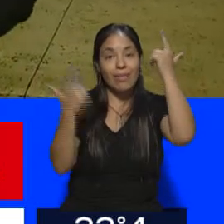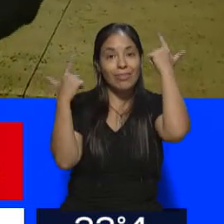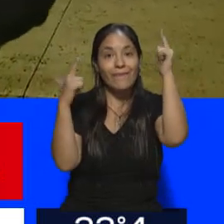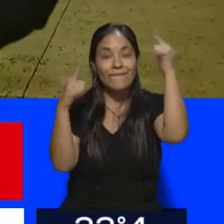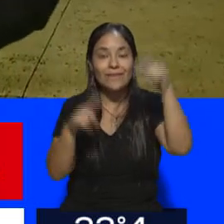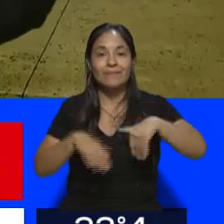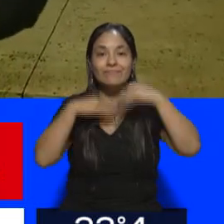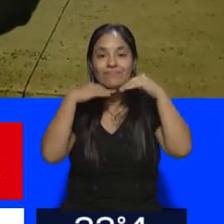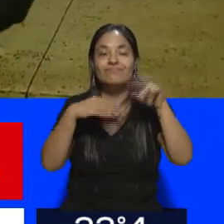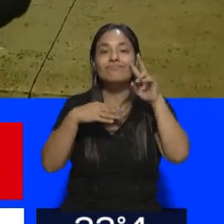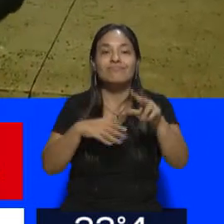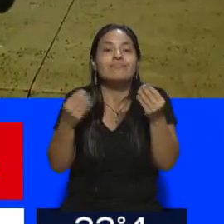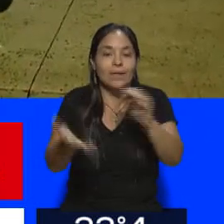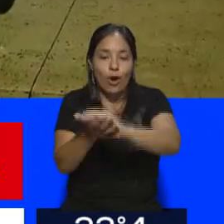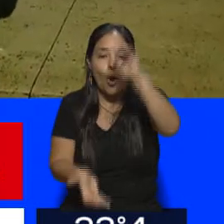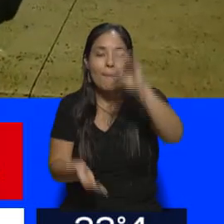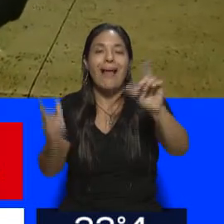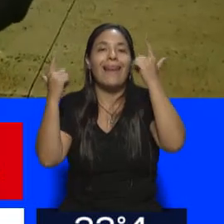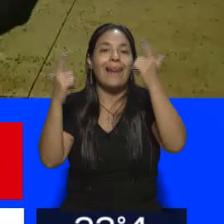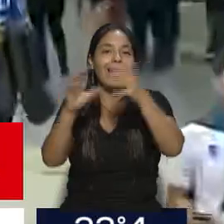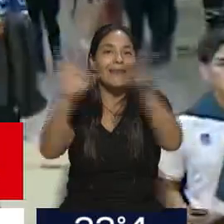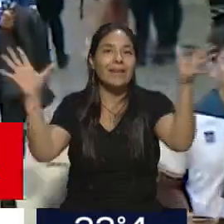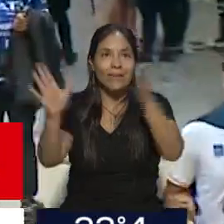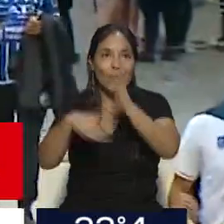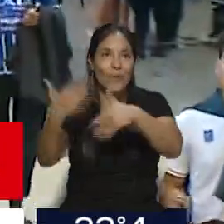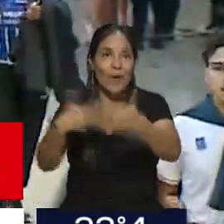nada menos que una Copa Libertadores.